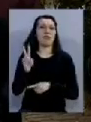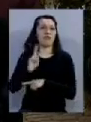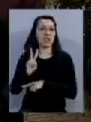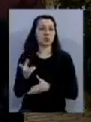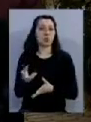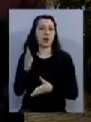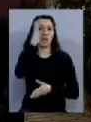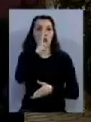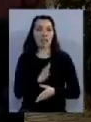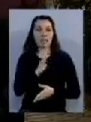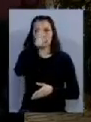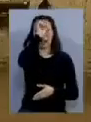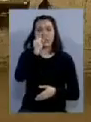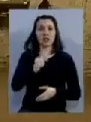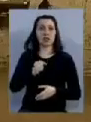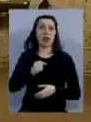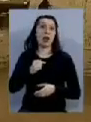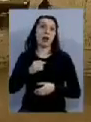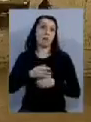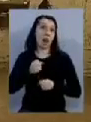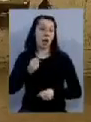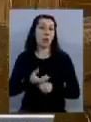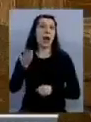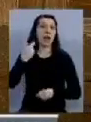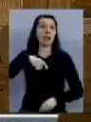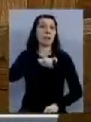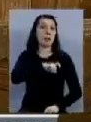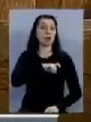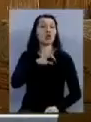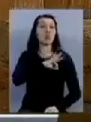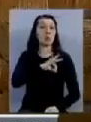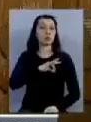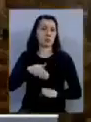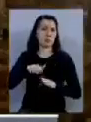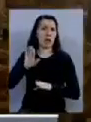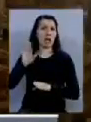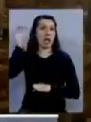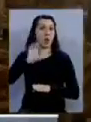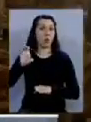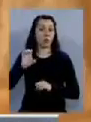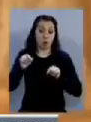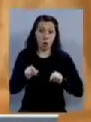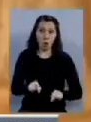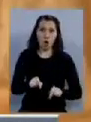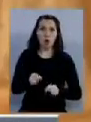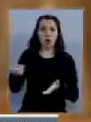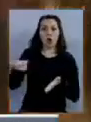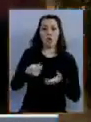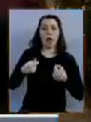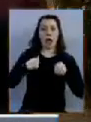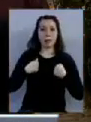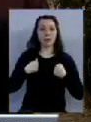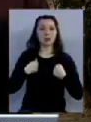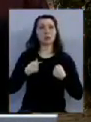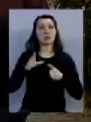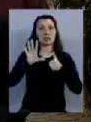Venezuela, Brasil, Argentina, Paraguay. Si antes España y Portugal eran los mayores productores de Europa, hoy le compran a él. Yo a